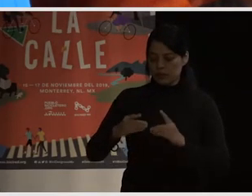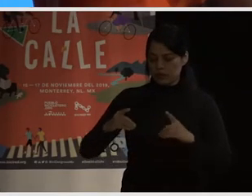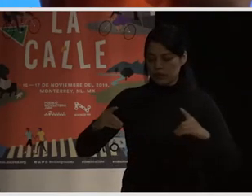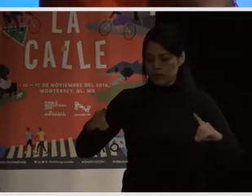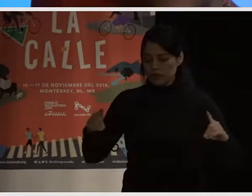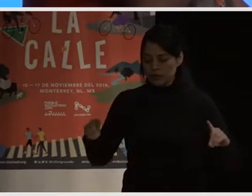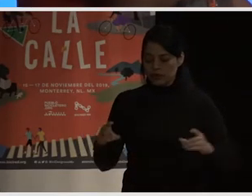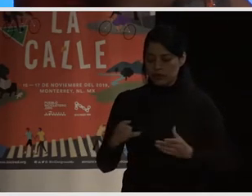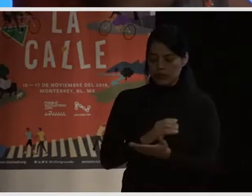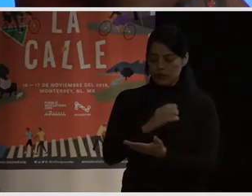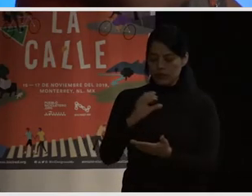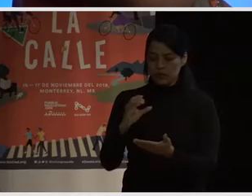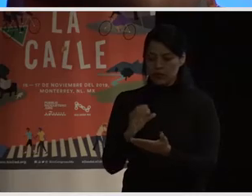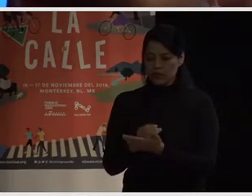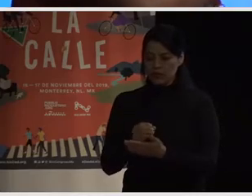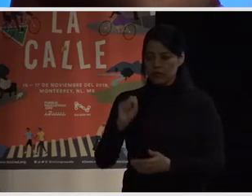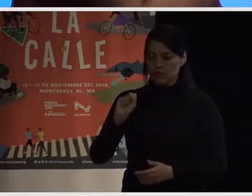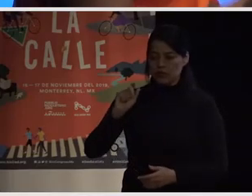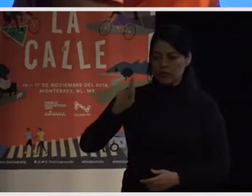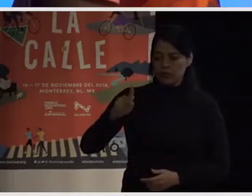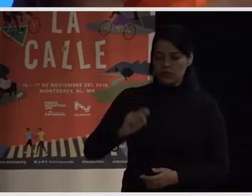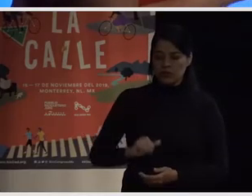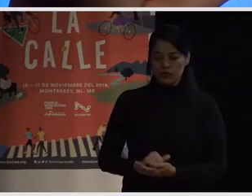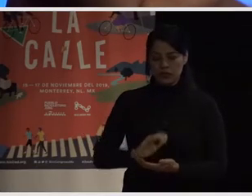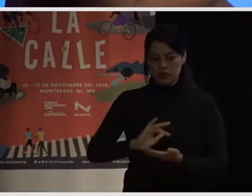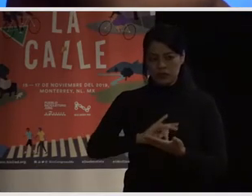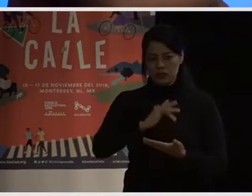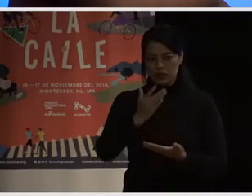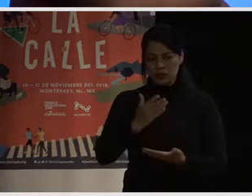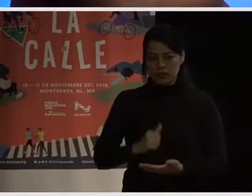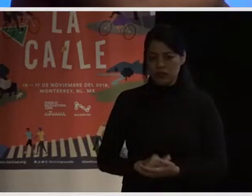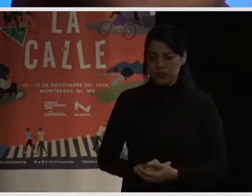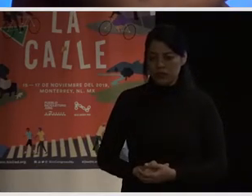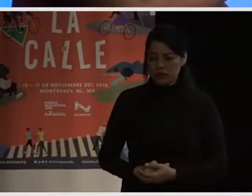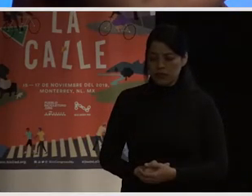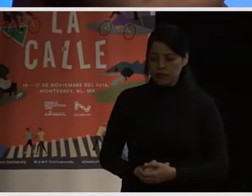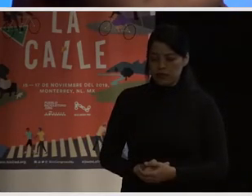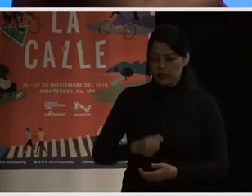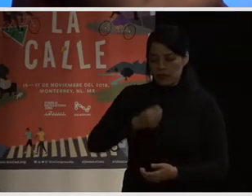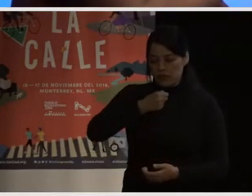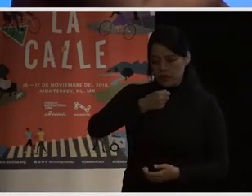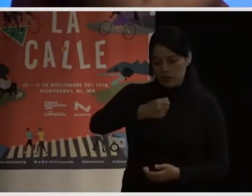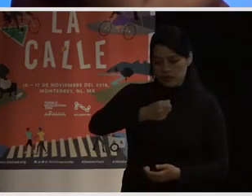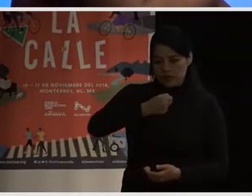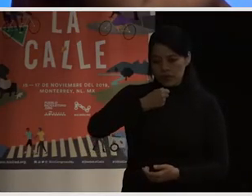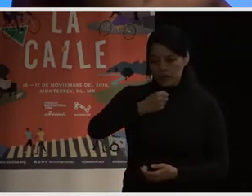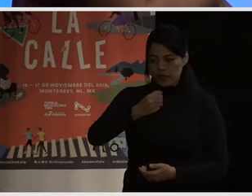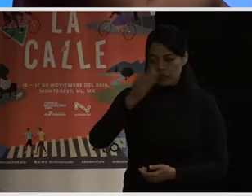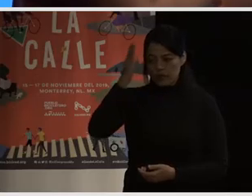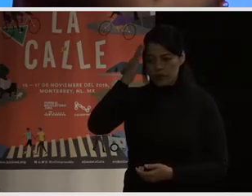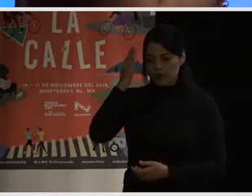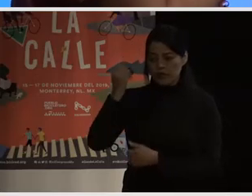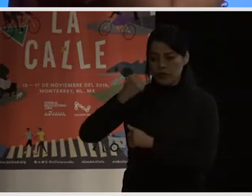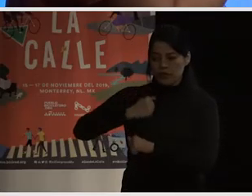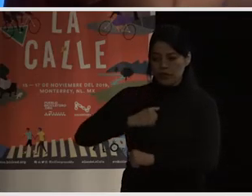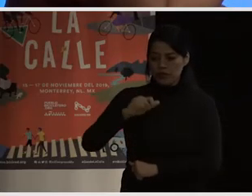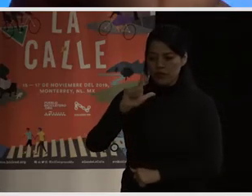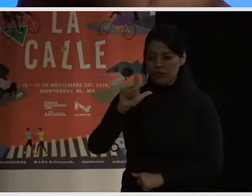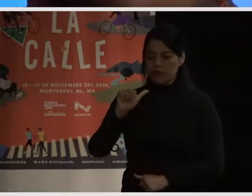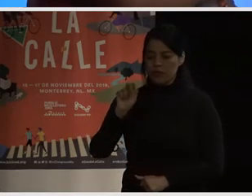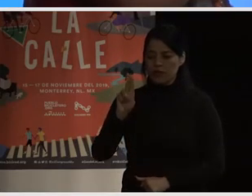gracias gracias ayer y bueno en la moderación va a estar laura santos